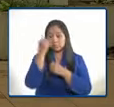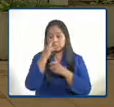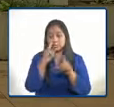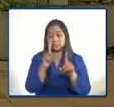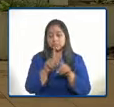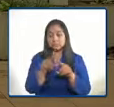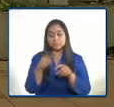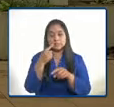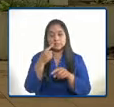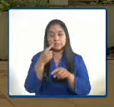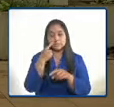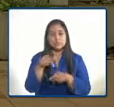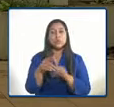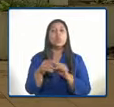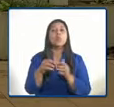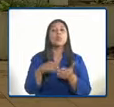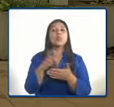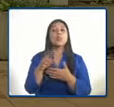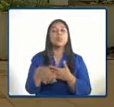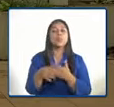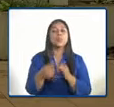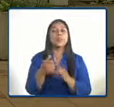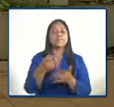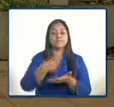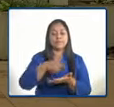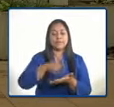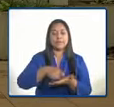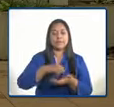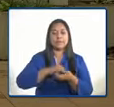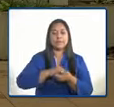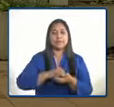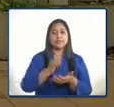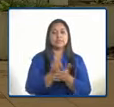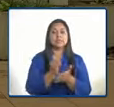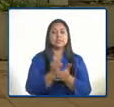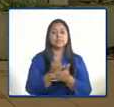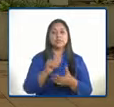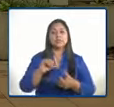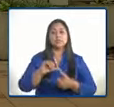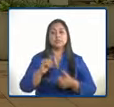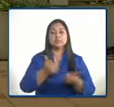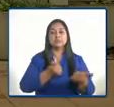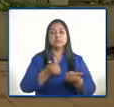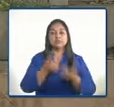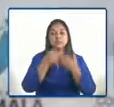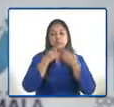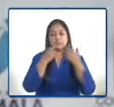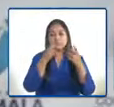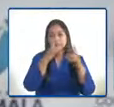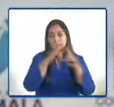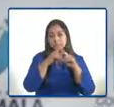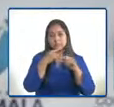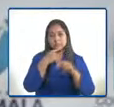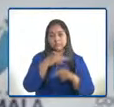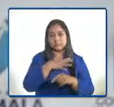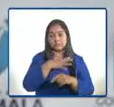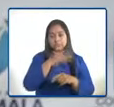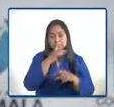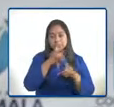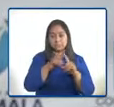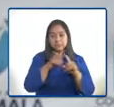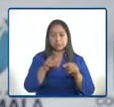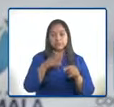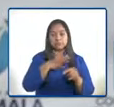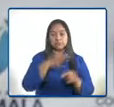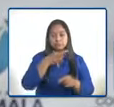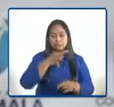acaba de firmar un convenio con el Instituto Centroamericano de Administración Pública. Tuvimos el honor de tener acá